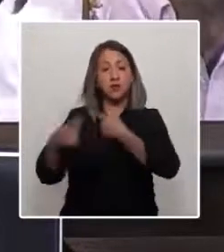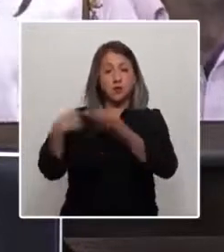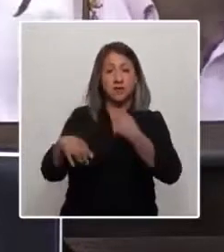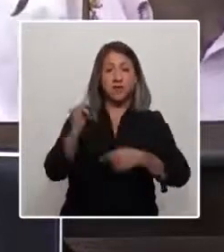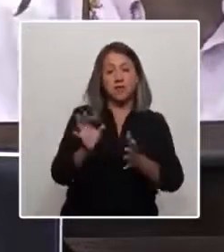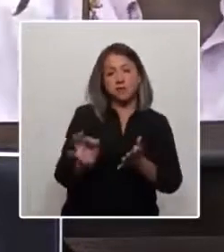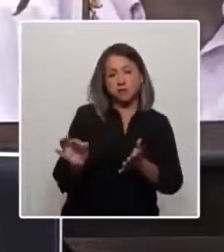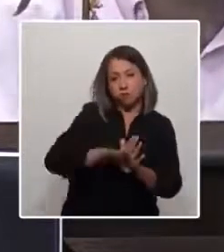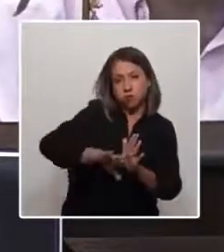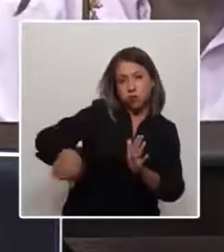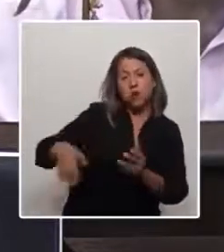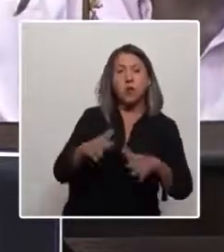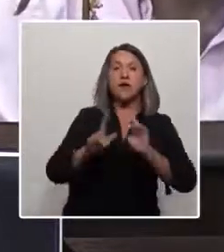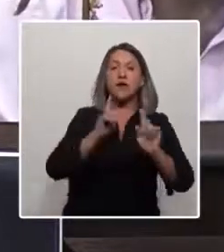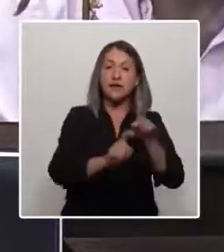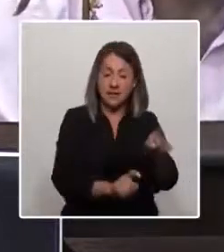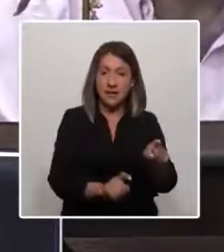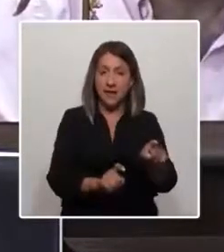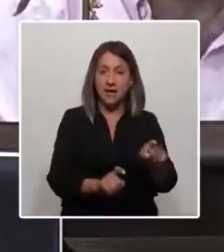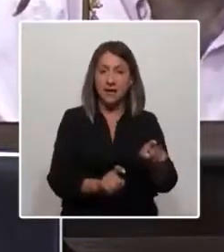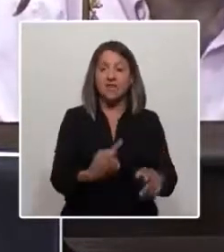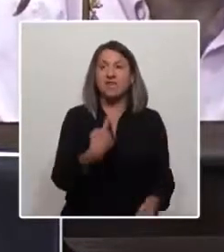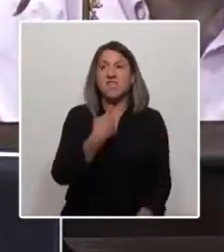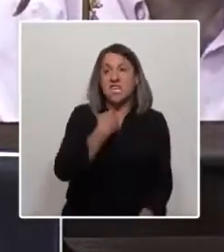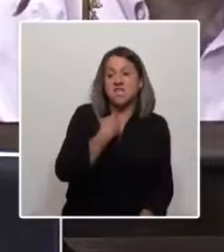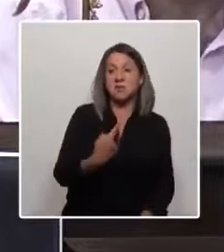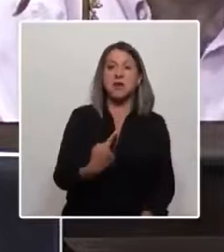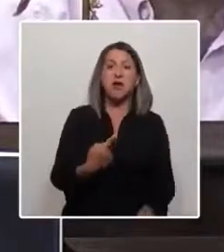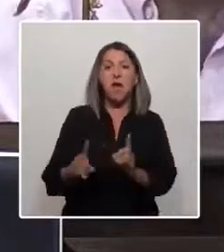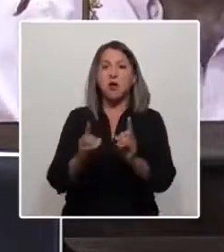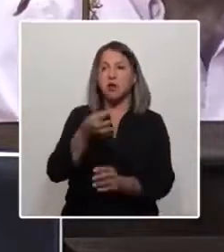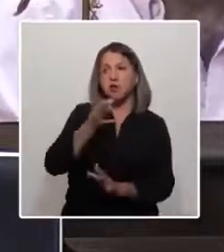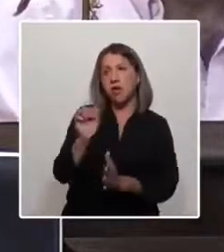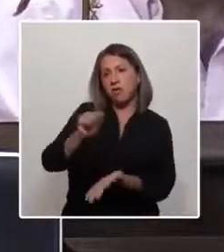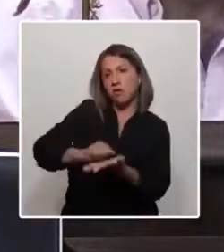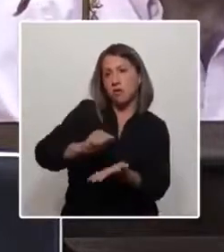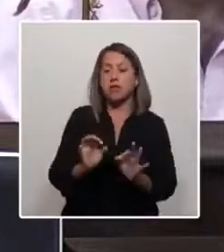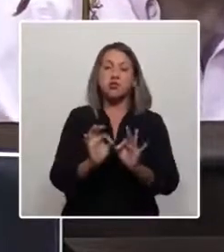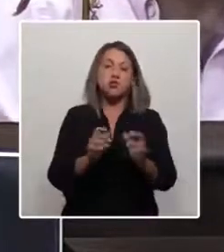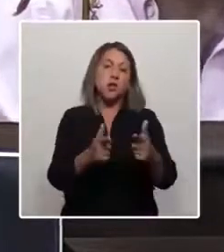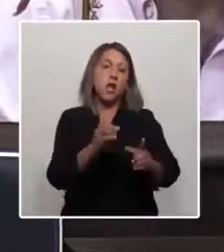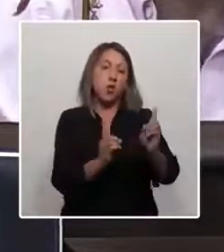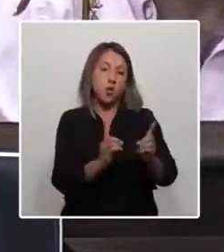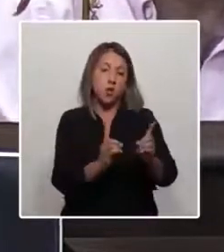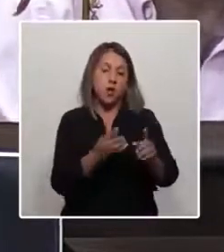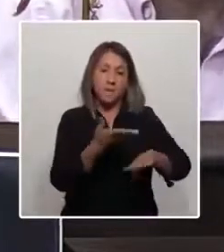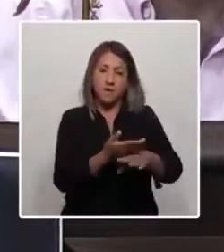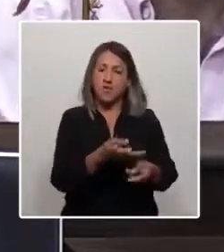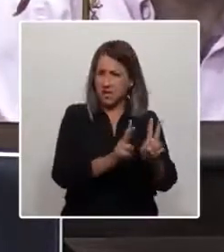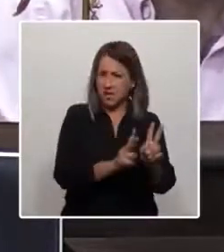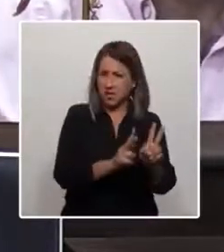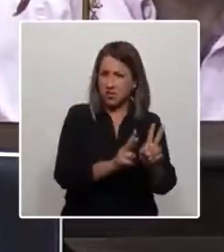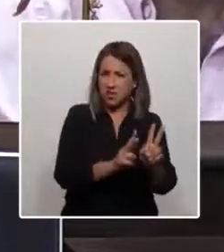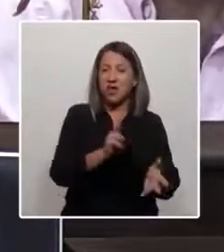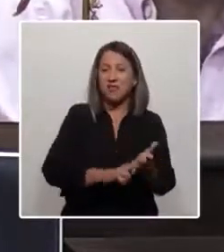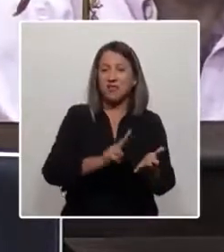excluidos, cualquier crítica a la retórica victimista con que algunos justifican la demanda de privilegios que postulan como derechos, es calificada